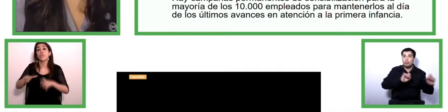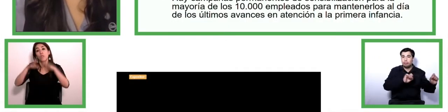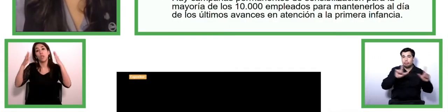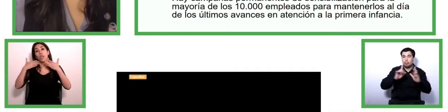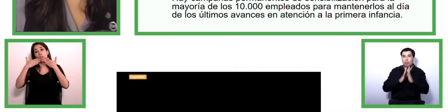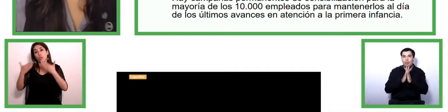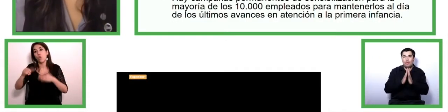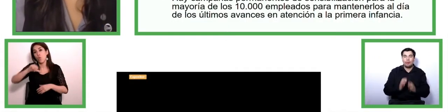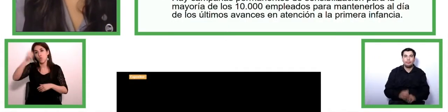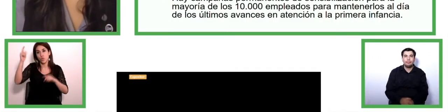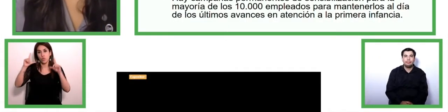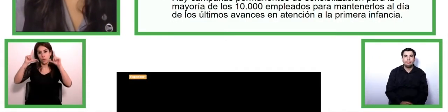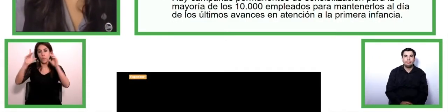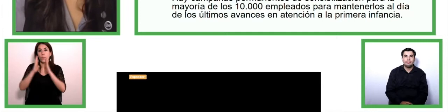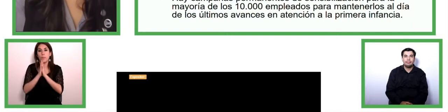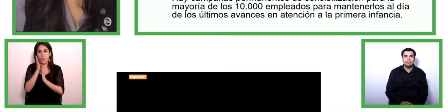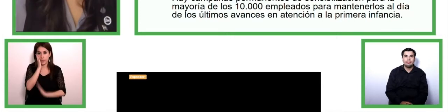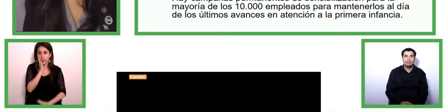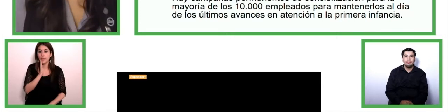Gracias, y podemos pasar a la próxima.